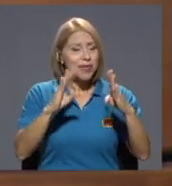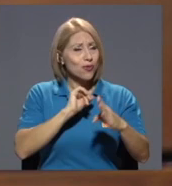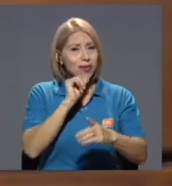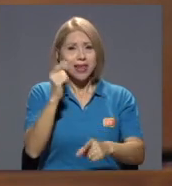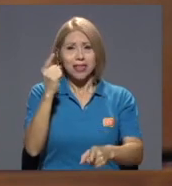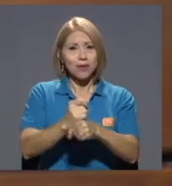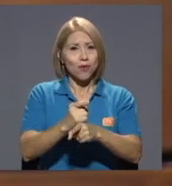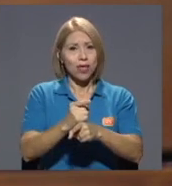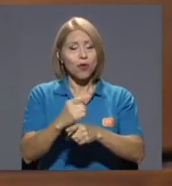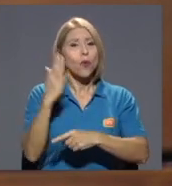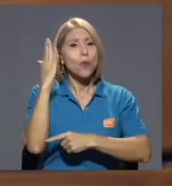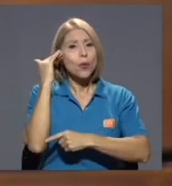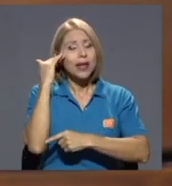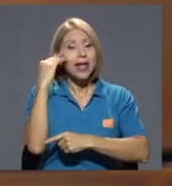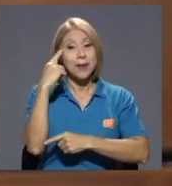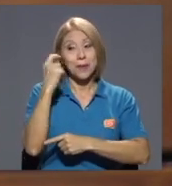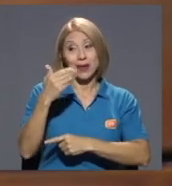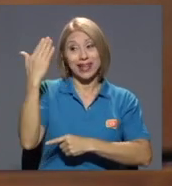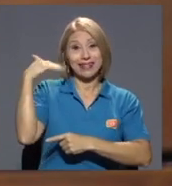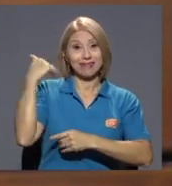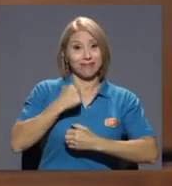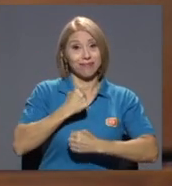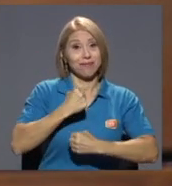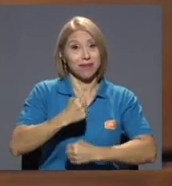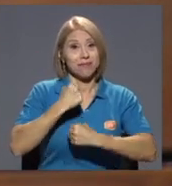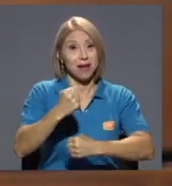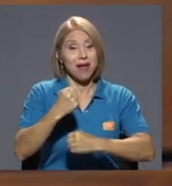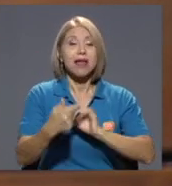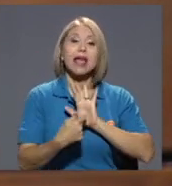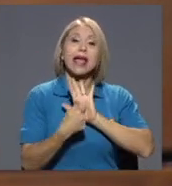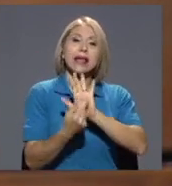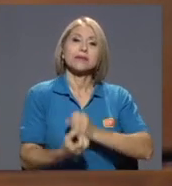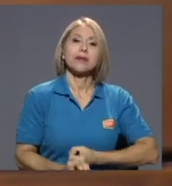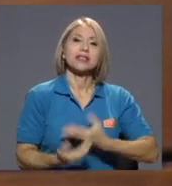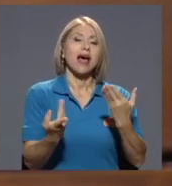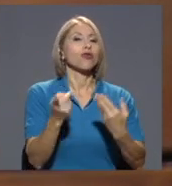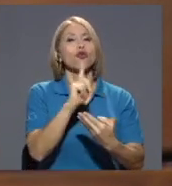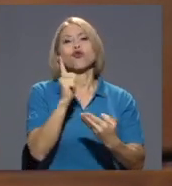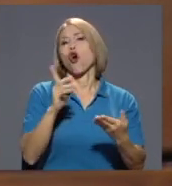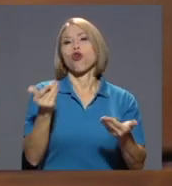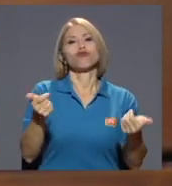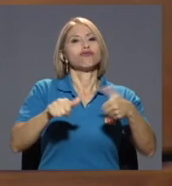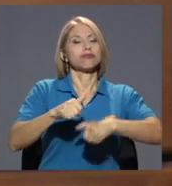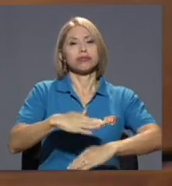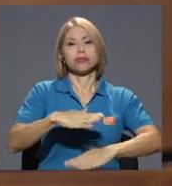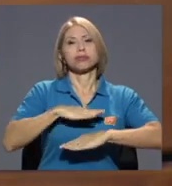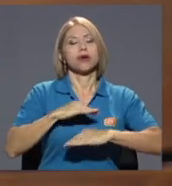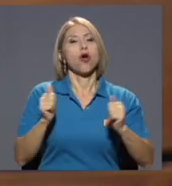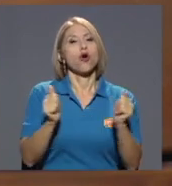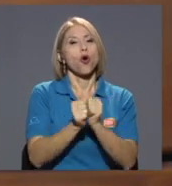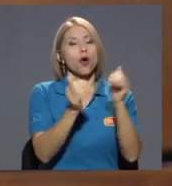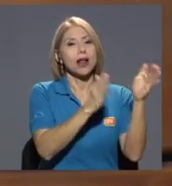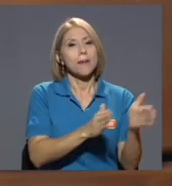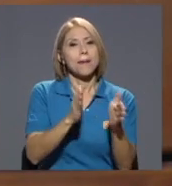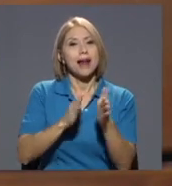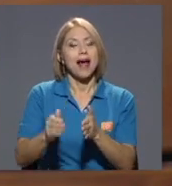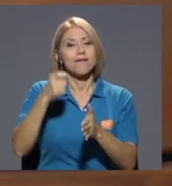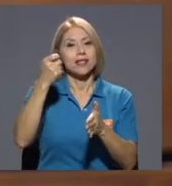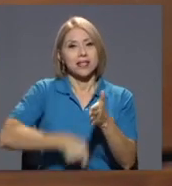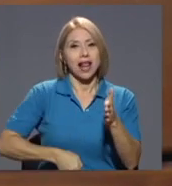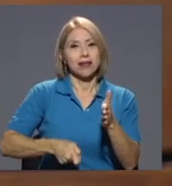costa rica estaba expresando ahora el informe en conformidad al plan fiscal al famoso como fiscal